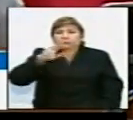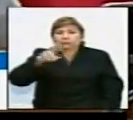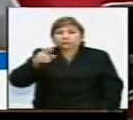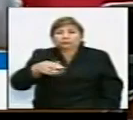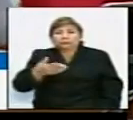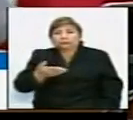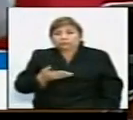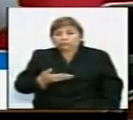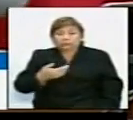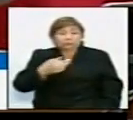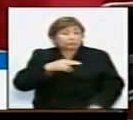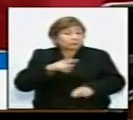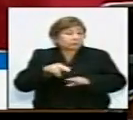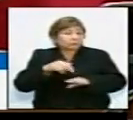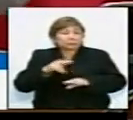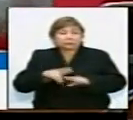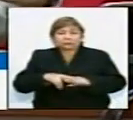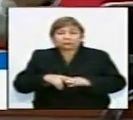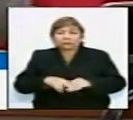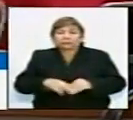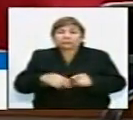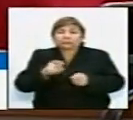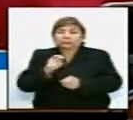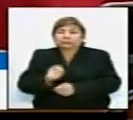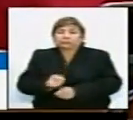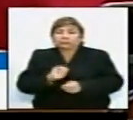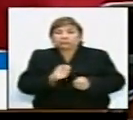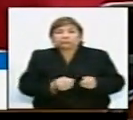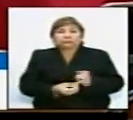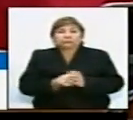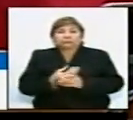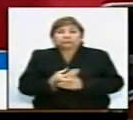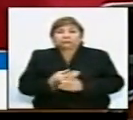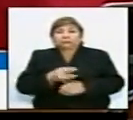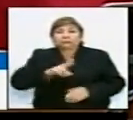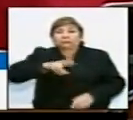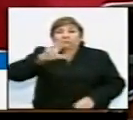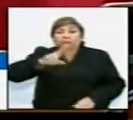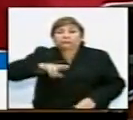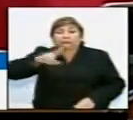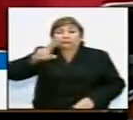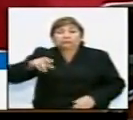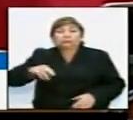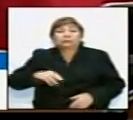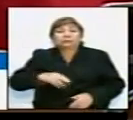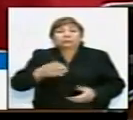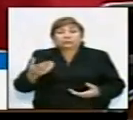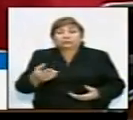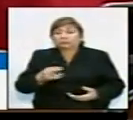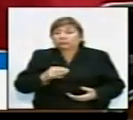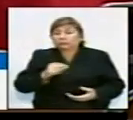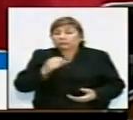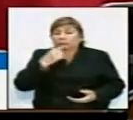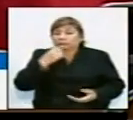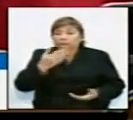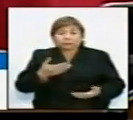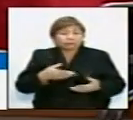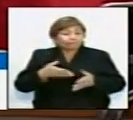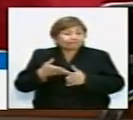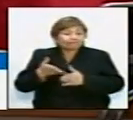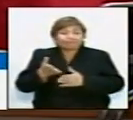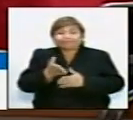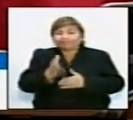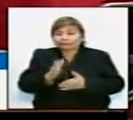preside normalmente la Dirección Regional de Agricultura de la región, que pertenece al gobierno regional, y esa